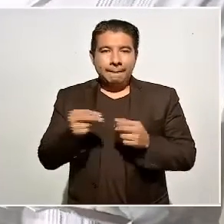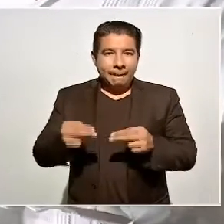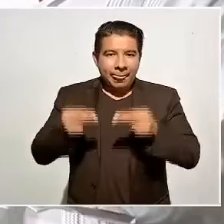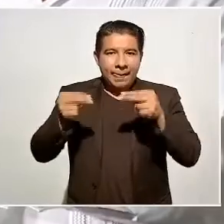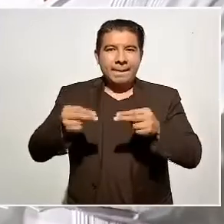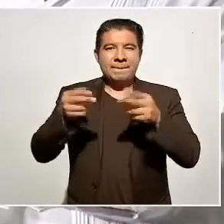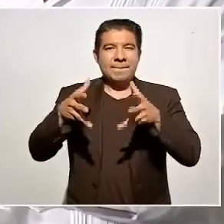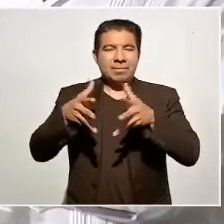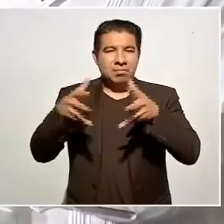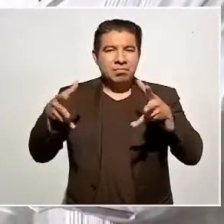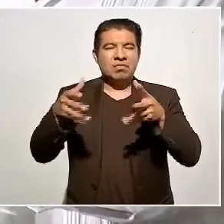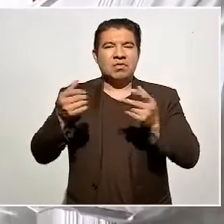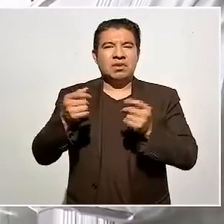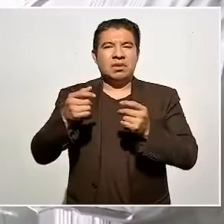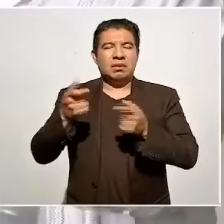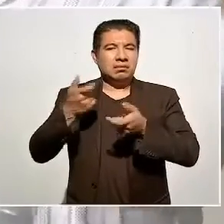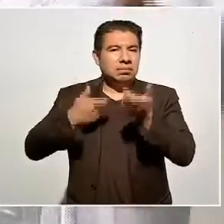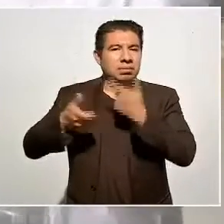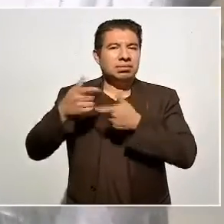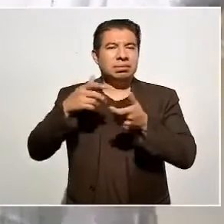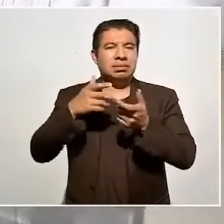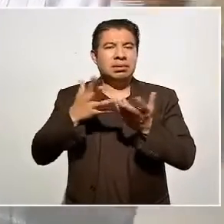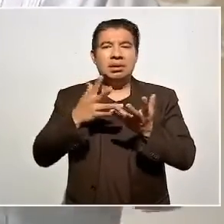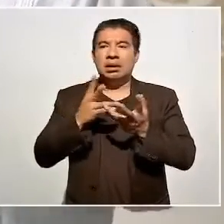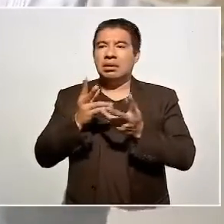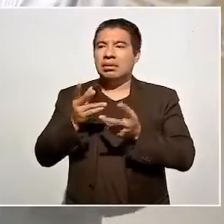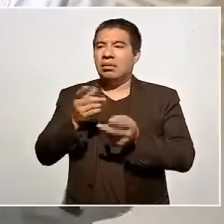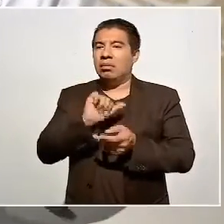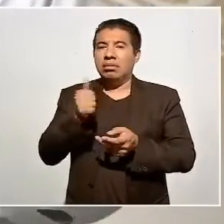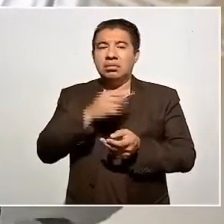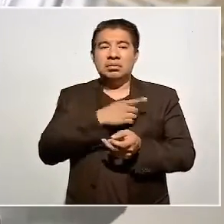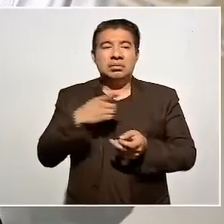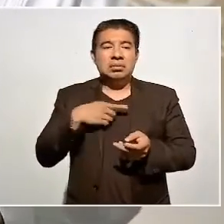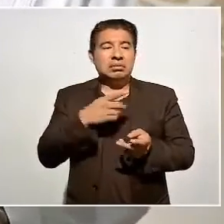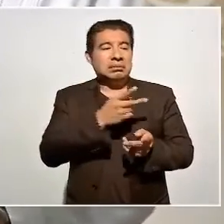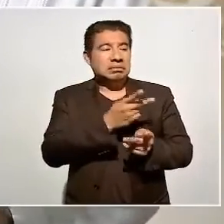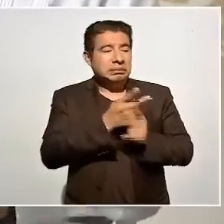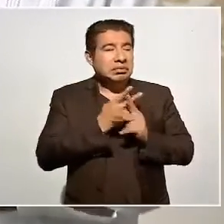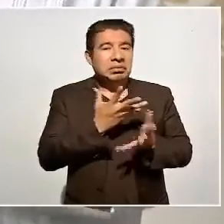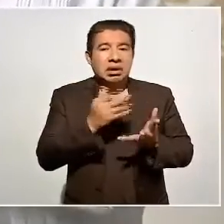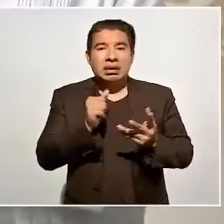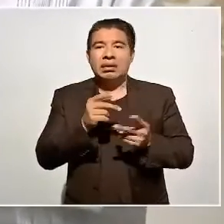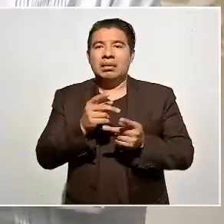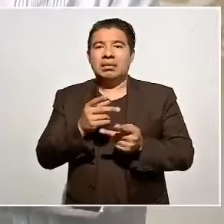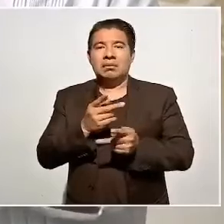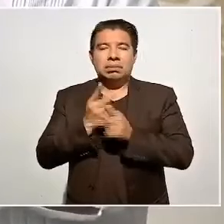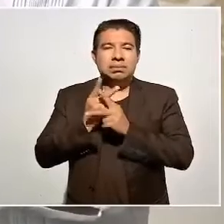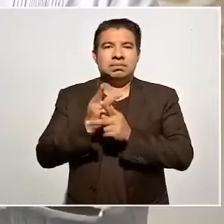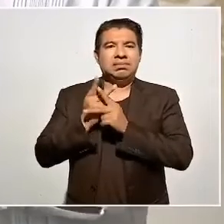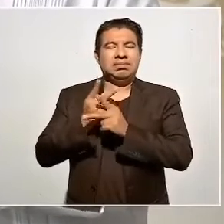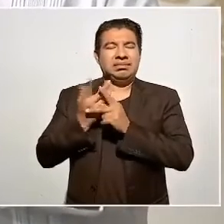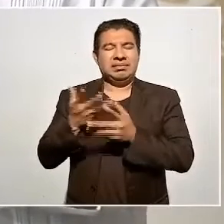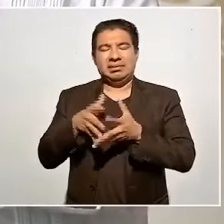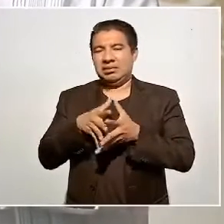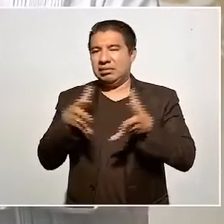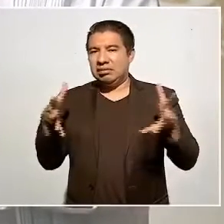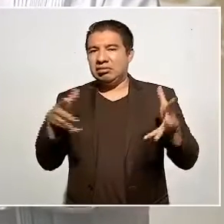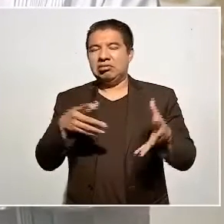empresariales, financieras, se solicitaba deuda, el país se endeudaba.